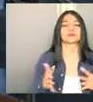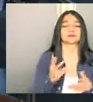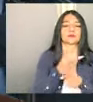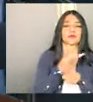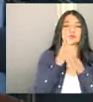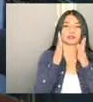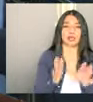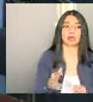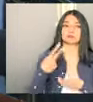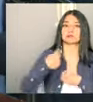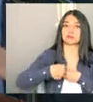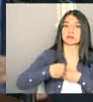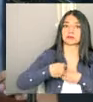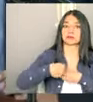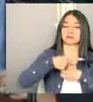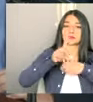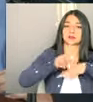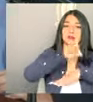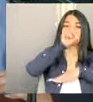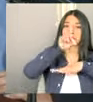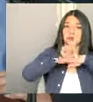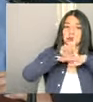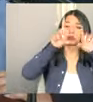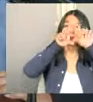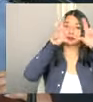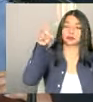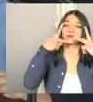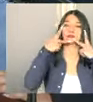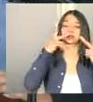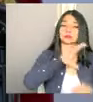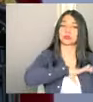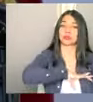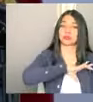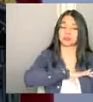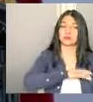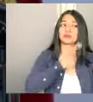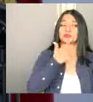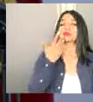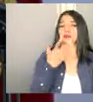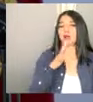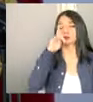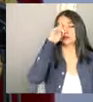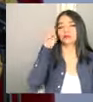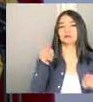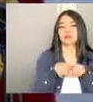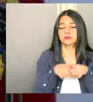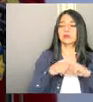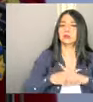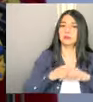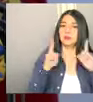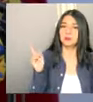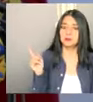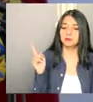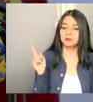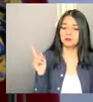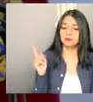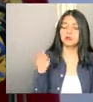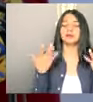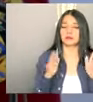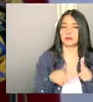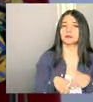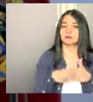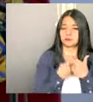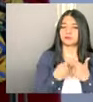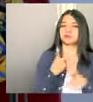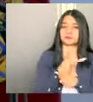sean parte de los directores de las empresas públicas, efectivamente este ha sido nuestro pedido. Ventajosamente es una discusión ya iniciada en este